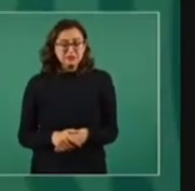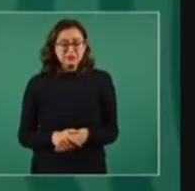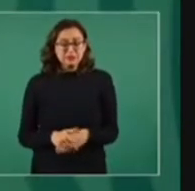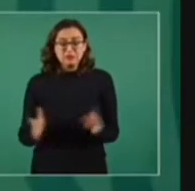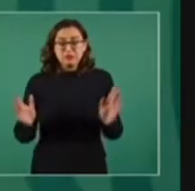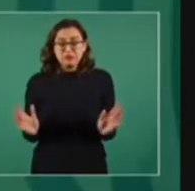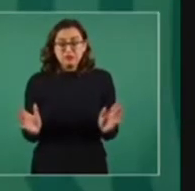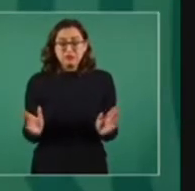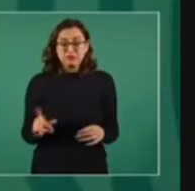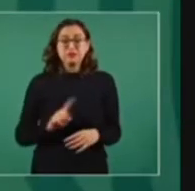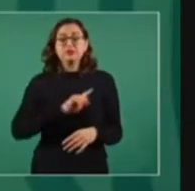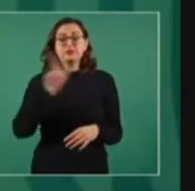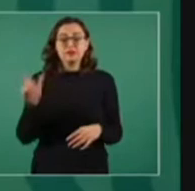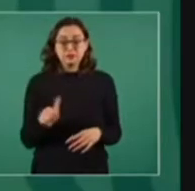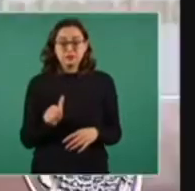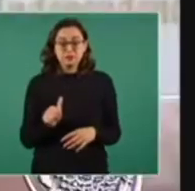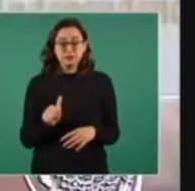Lo demás fue